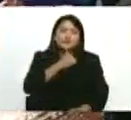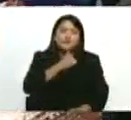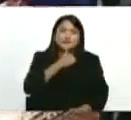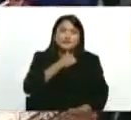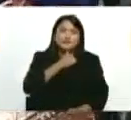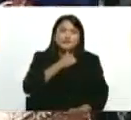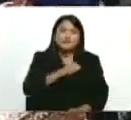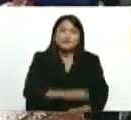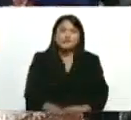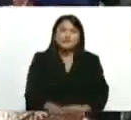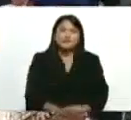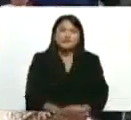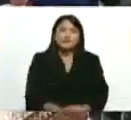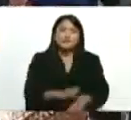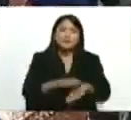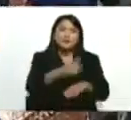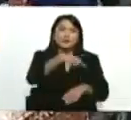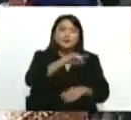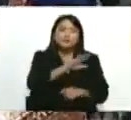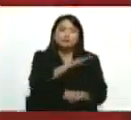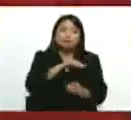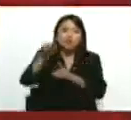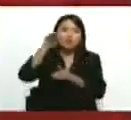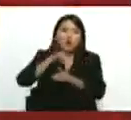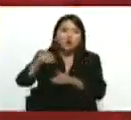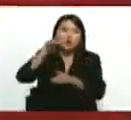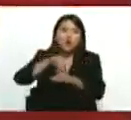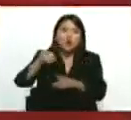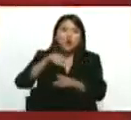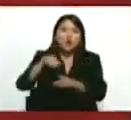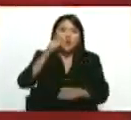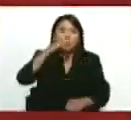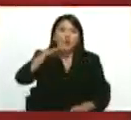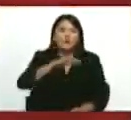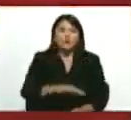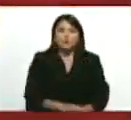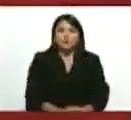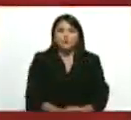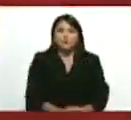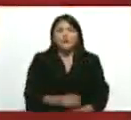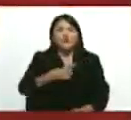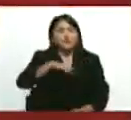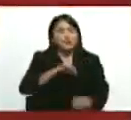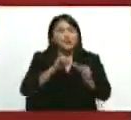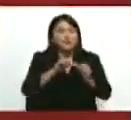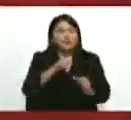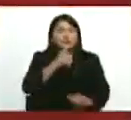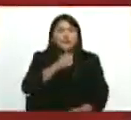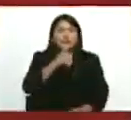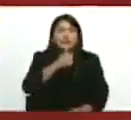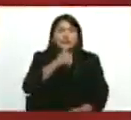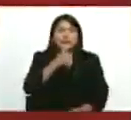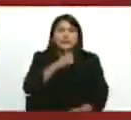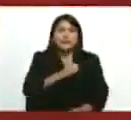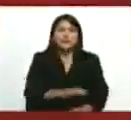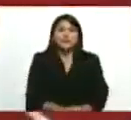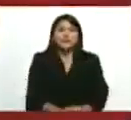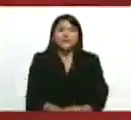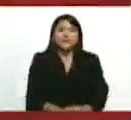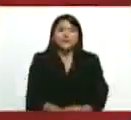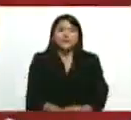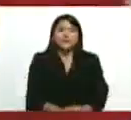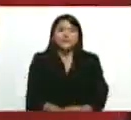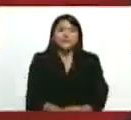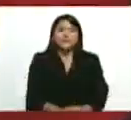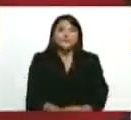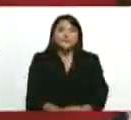los desmanes, a los ataques que ellos le han hecho al pueblo. Sigamos con la tolerancia, pero a Dios rogando y